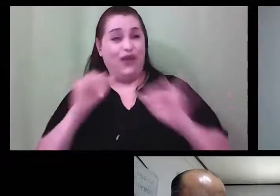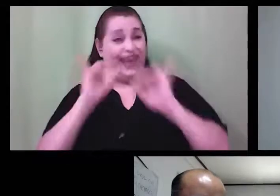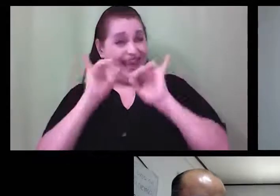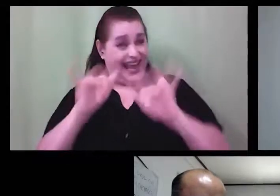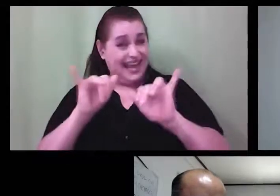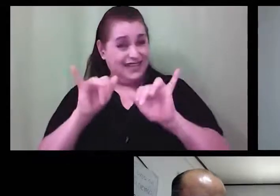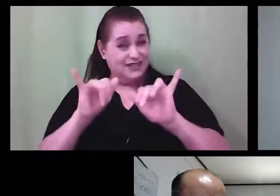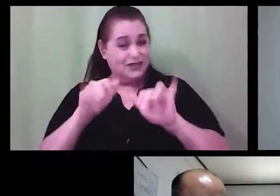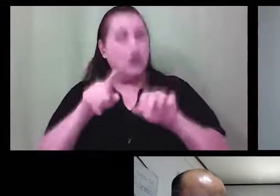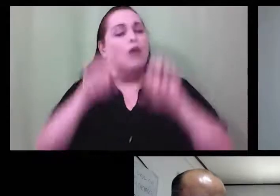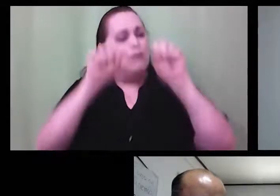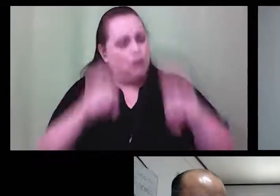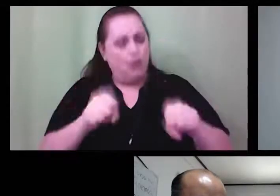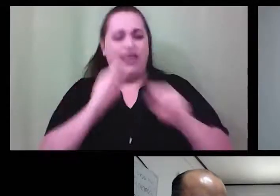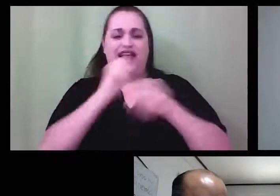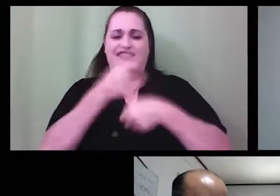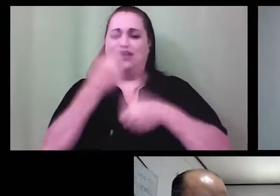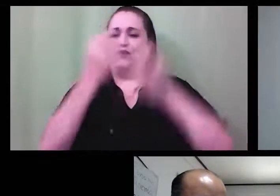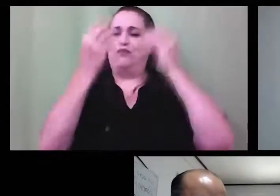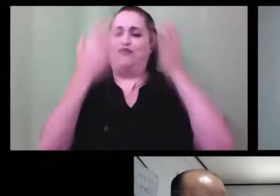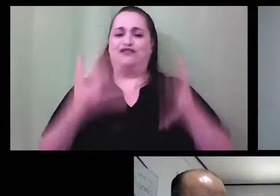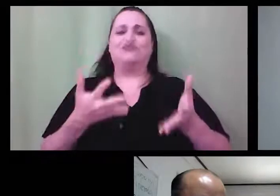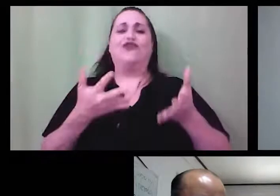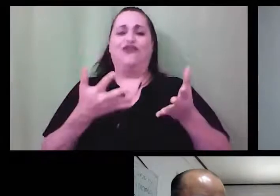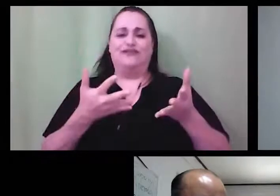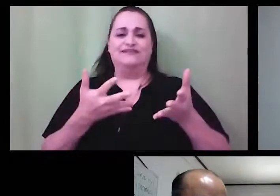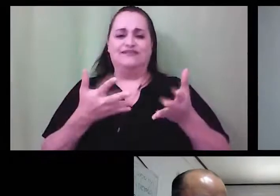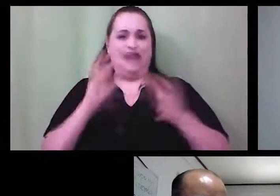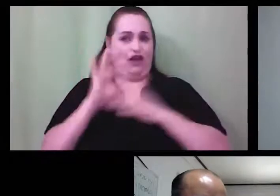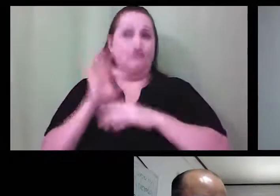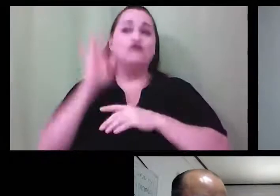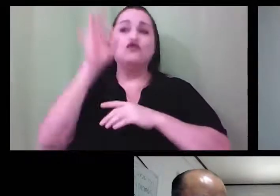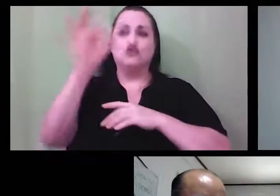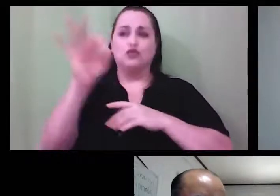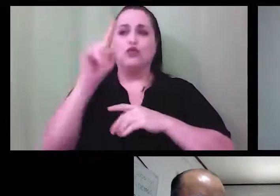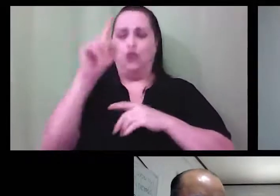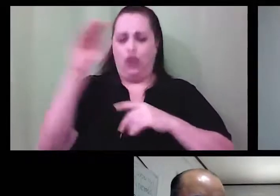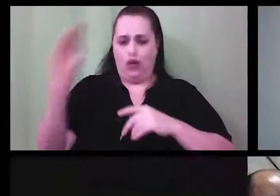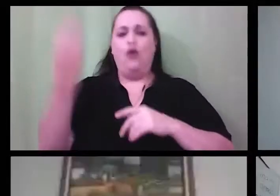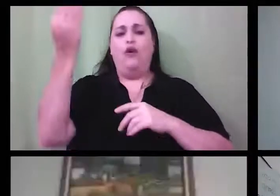Eso puede hacer un docente en el futuro de un joven.